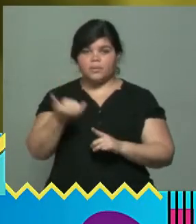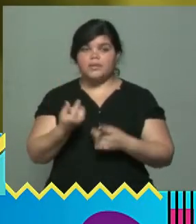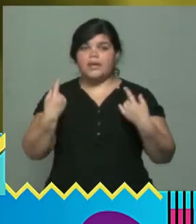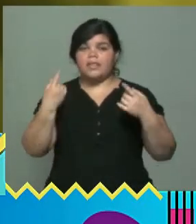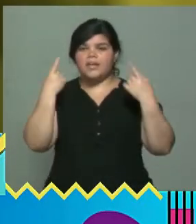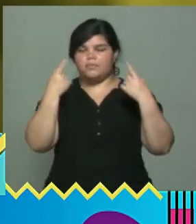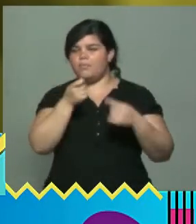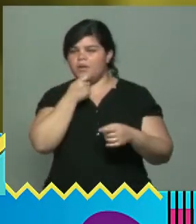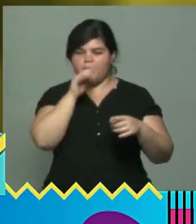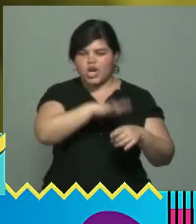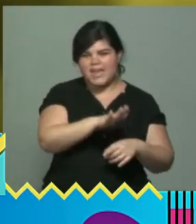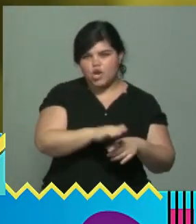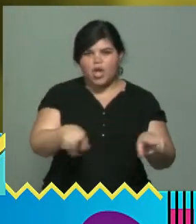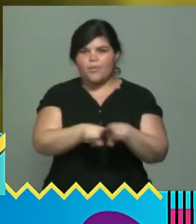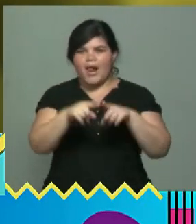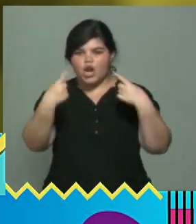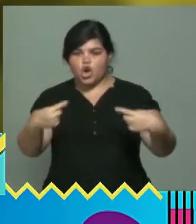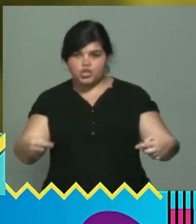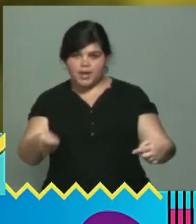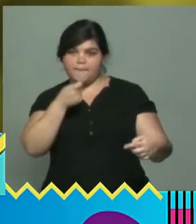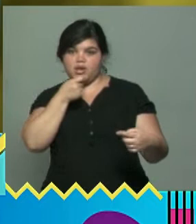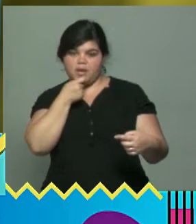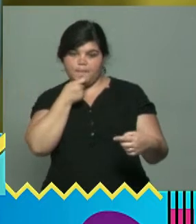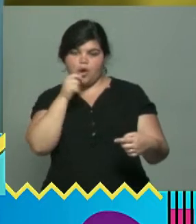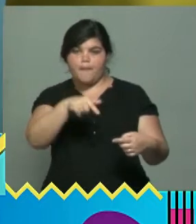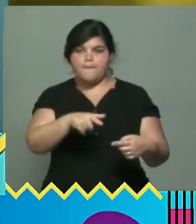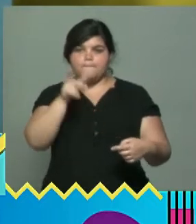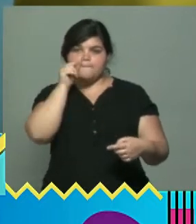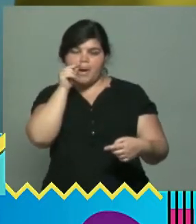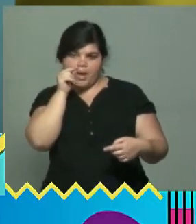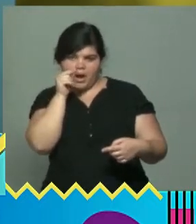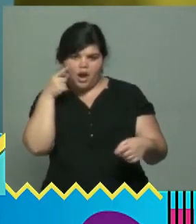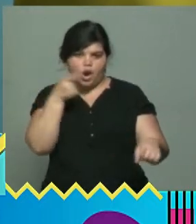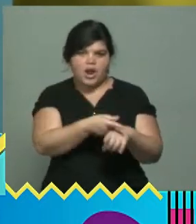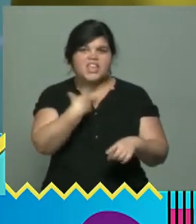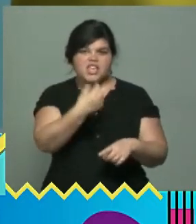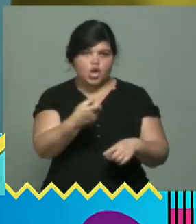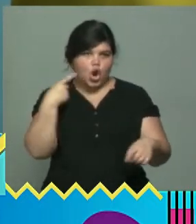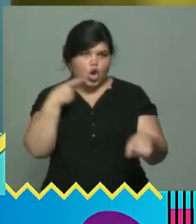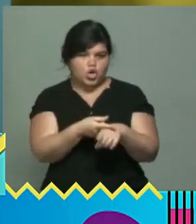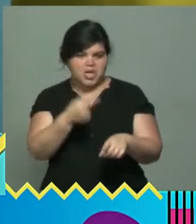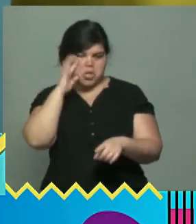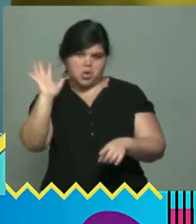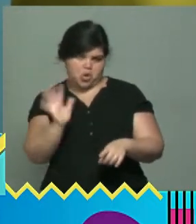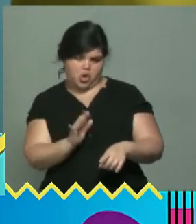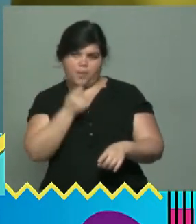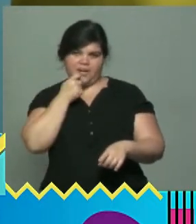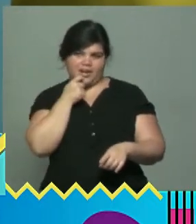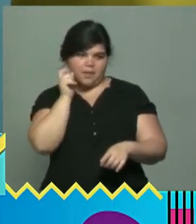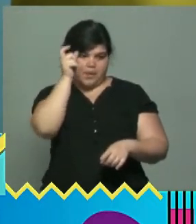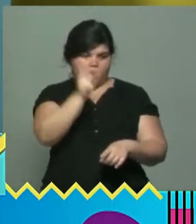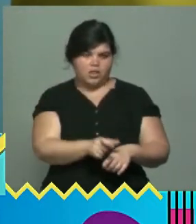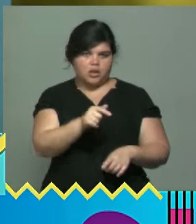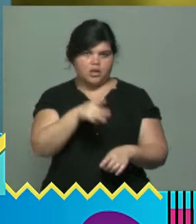objeto es esto de, si vemos una situación de maltrato de un padre hacia un hijo en la calle, yo estoy por fuera, no conozco a esas personas,